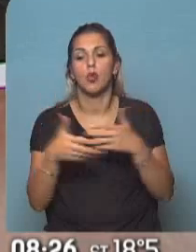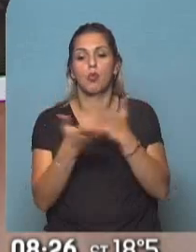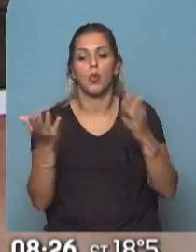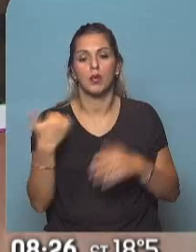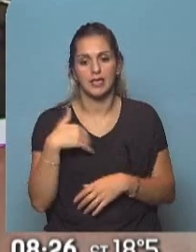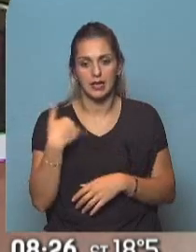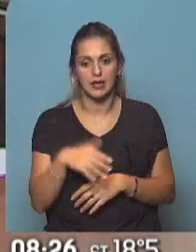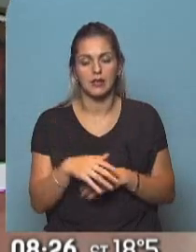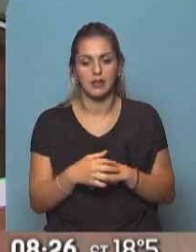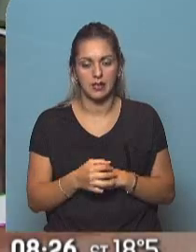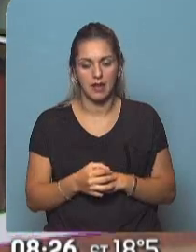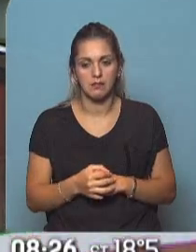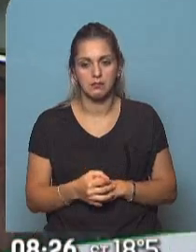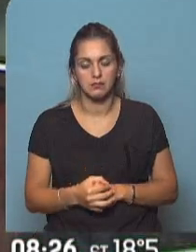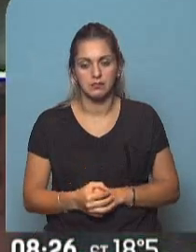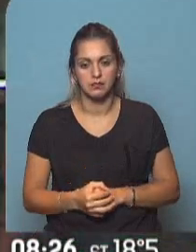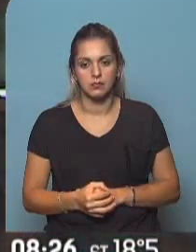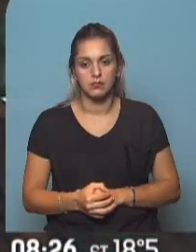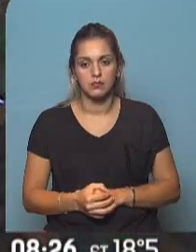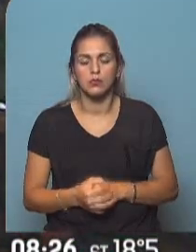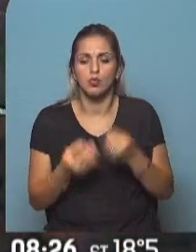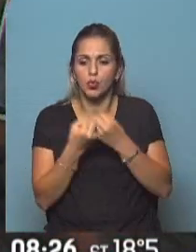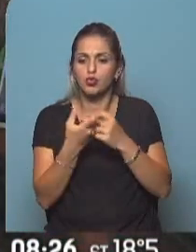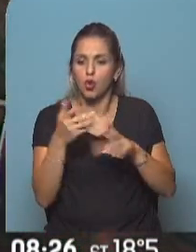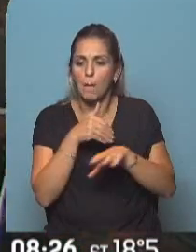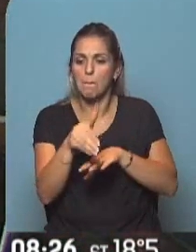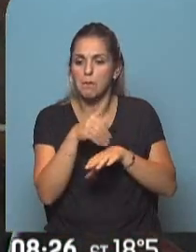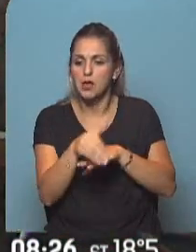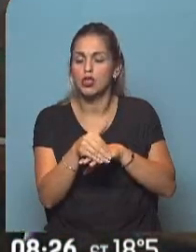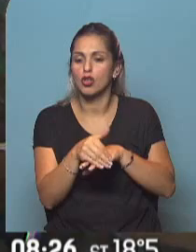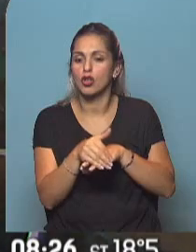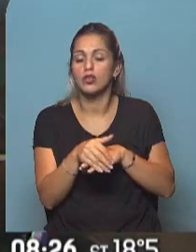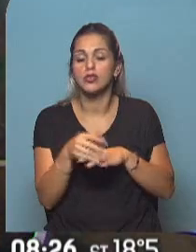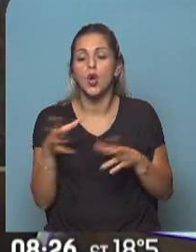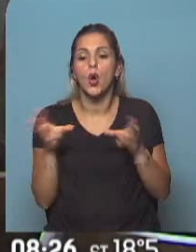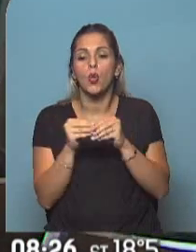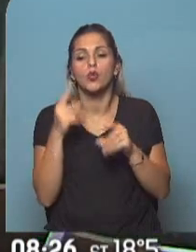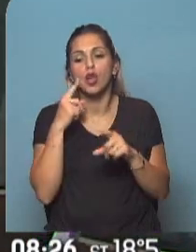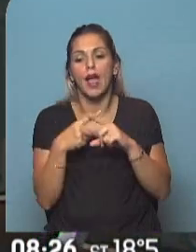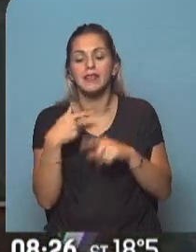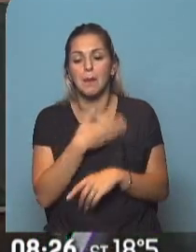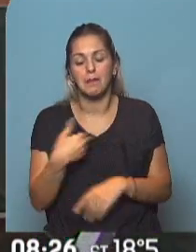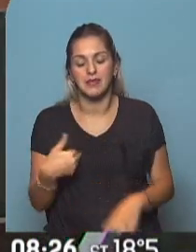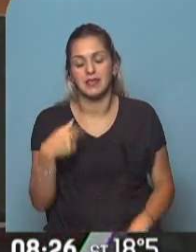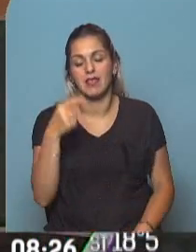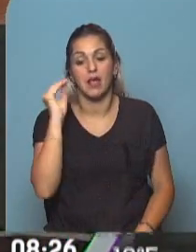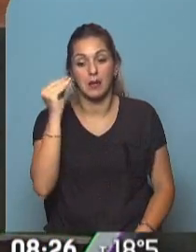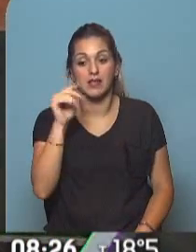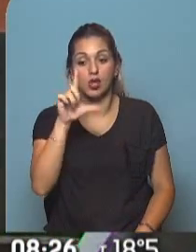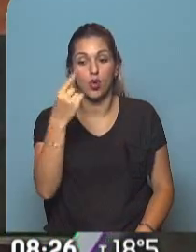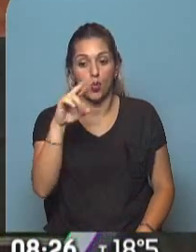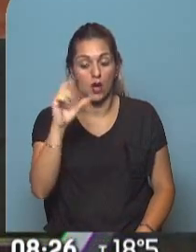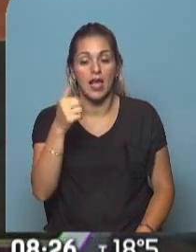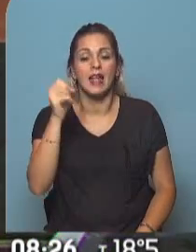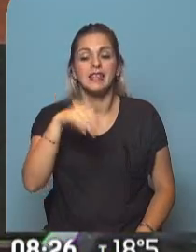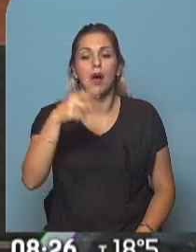fue atacada en varios micros que acompañaban al ex presidente de brasil inácio lula da silva se encontraba en el sur